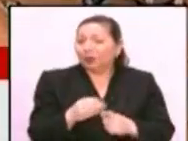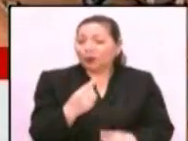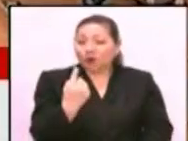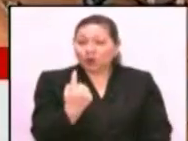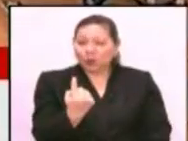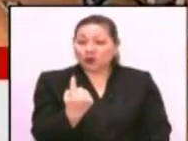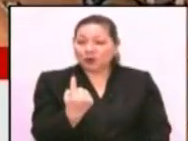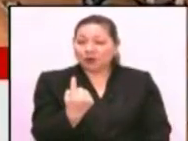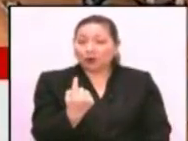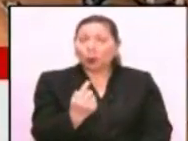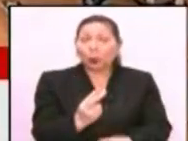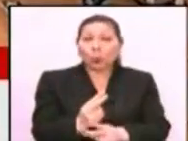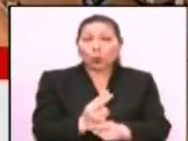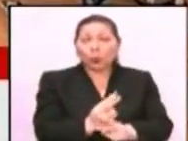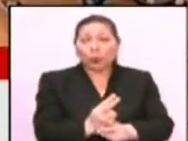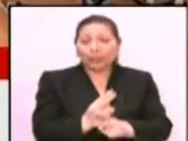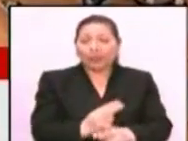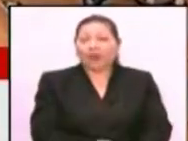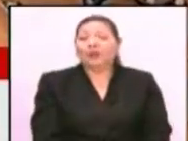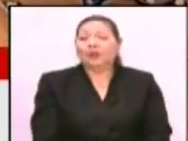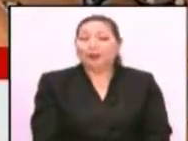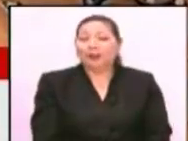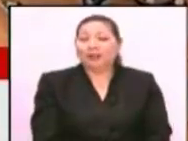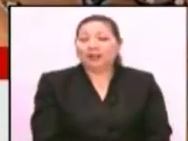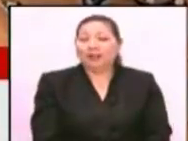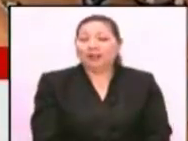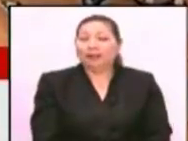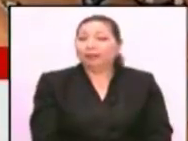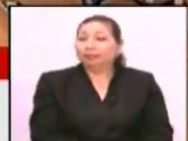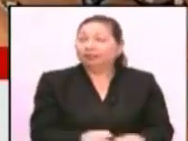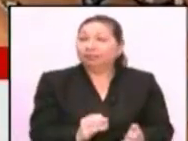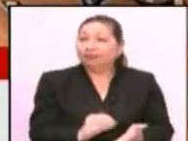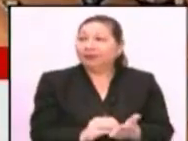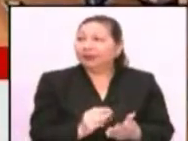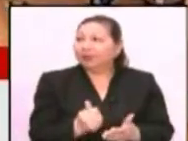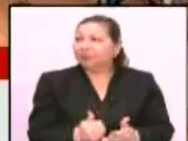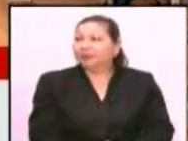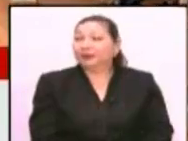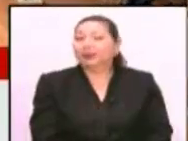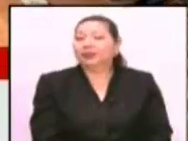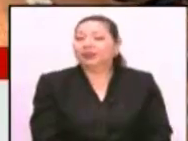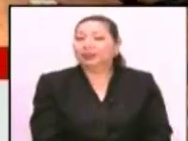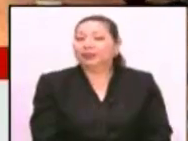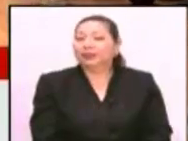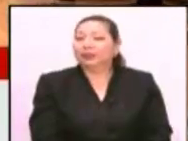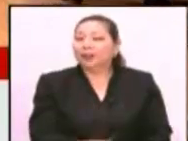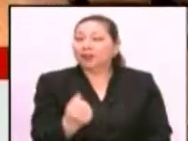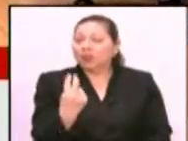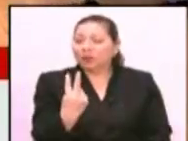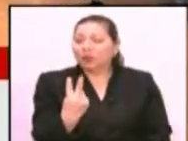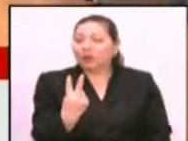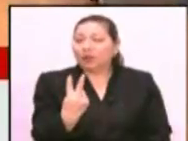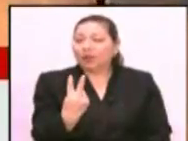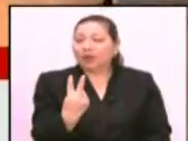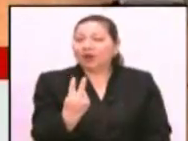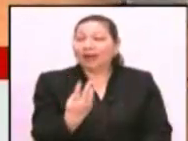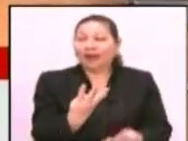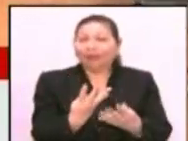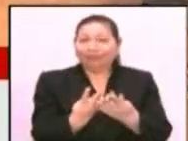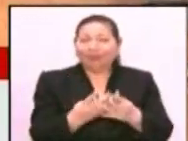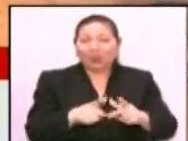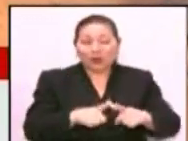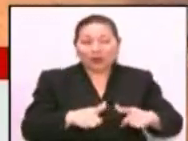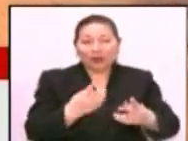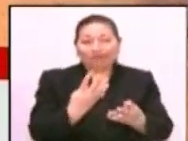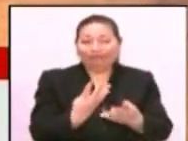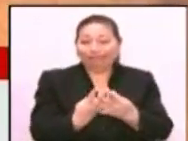Uno, seguridad, que lo voy a explicar rápidamente para entrar al otro tema. Y dos, cárceles productivas. Es la verdad que